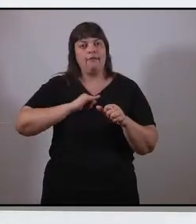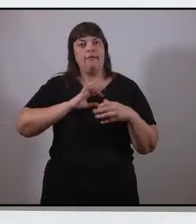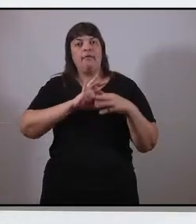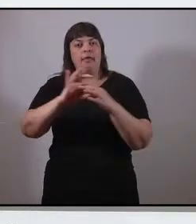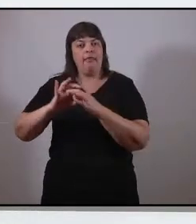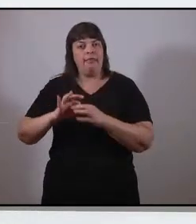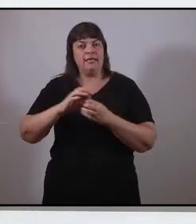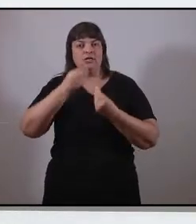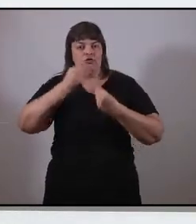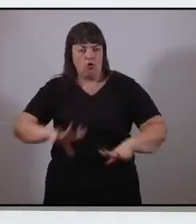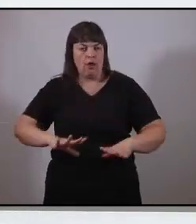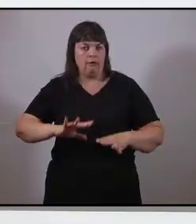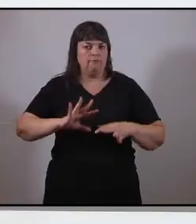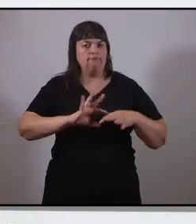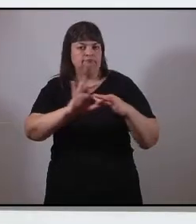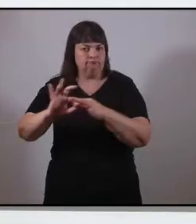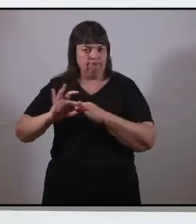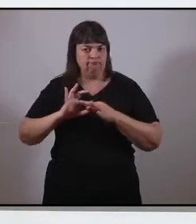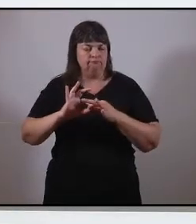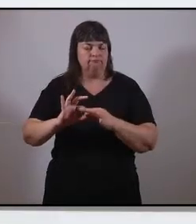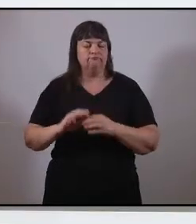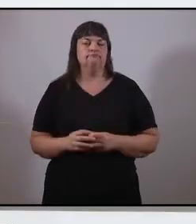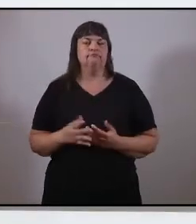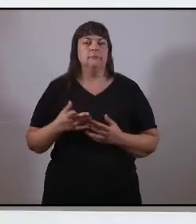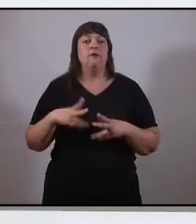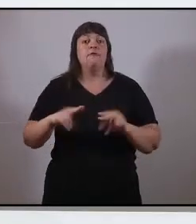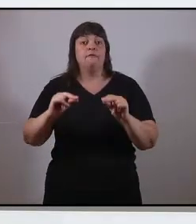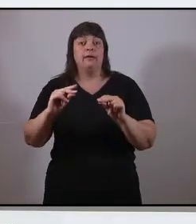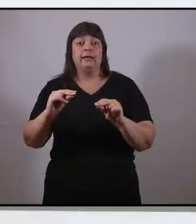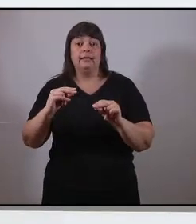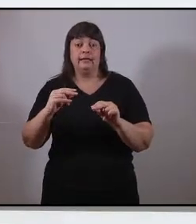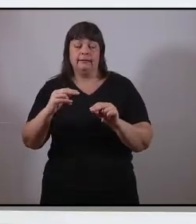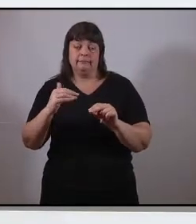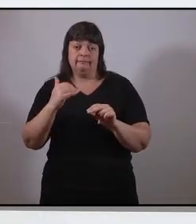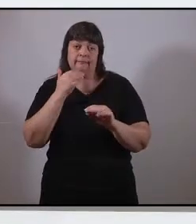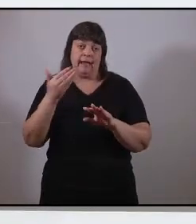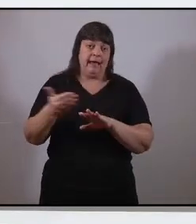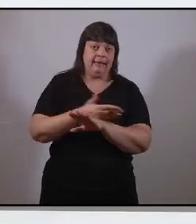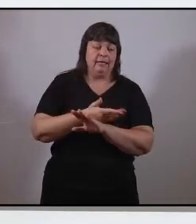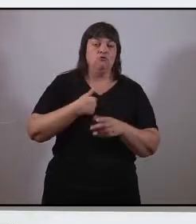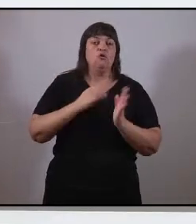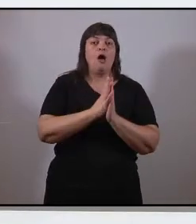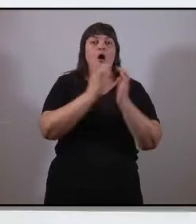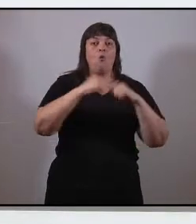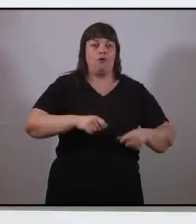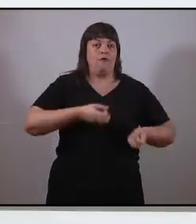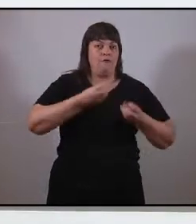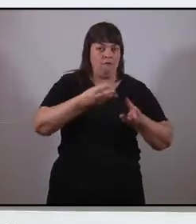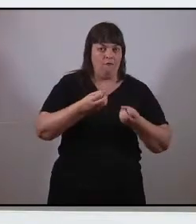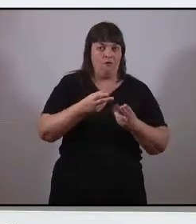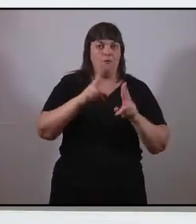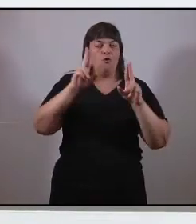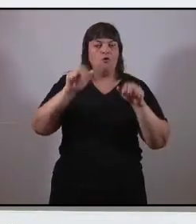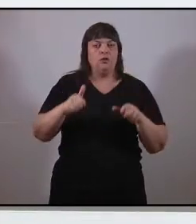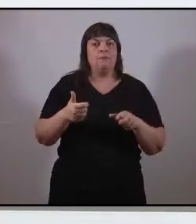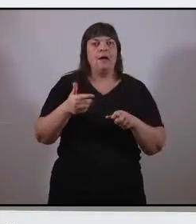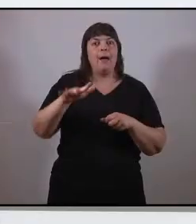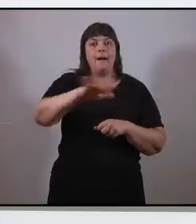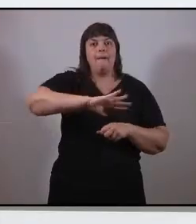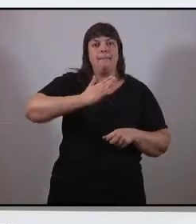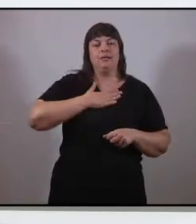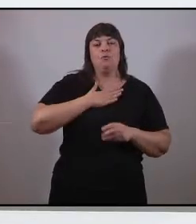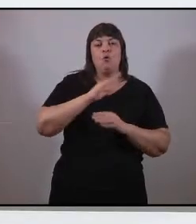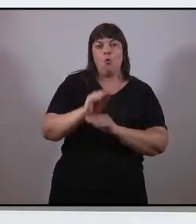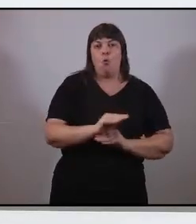historia. Antes de terminar, les informo también de un acuerdo que está relacionado con el cuidado del patrimonio de